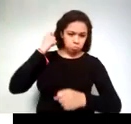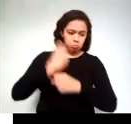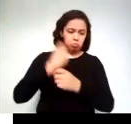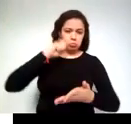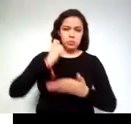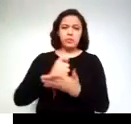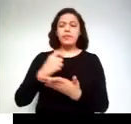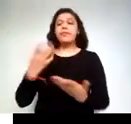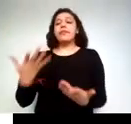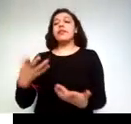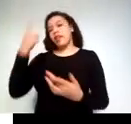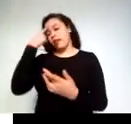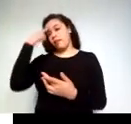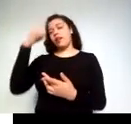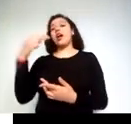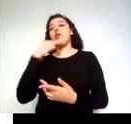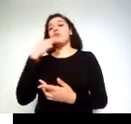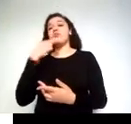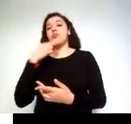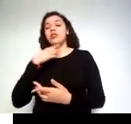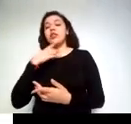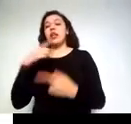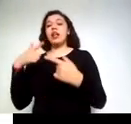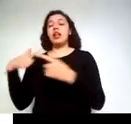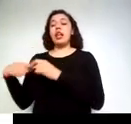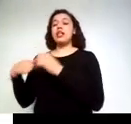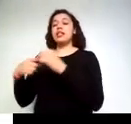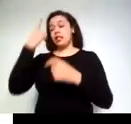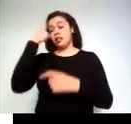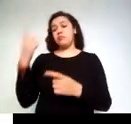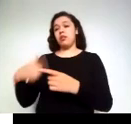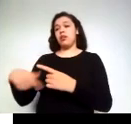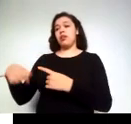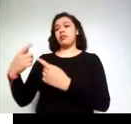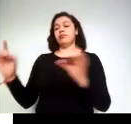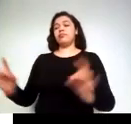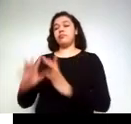y es más fácil aplicar pues esas guías para poder identificar los factores.